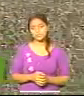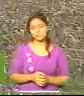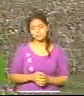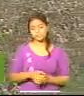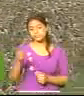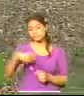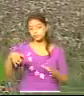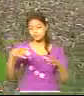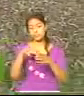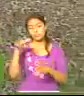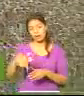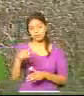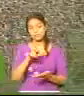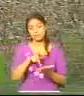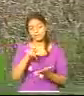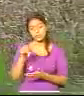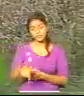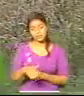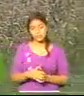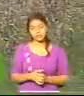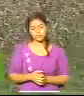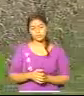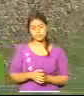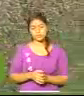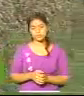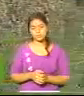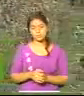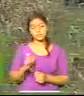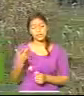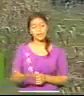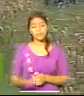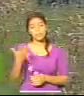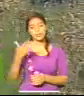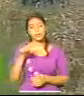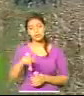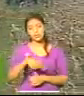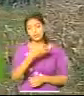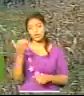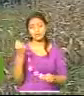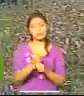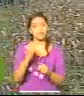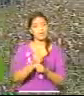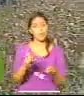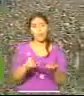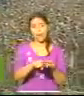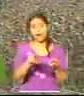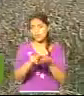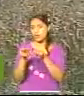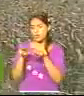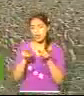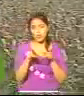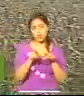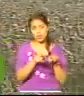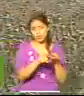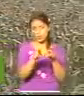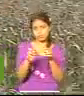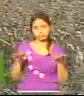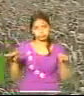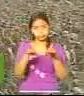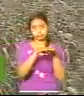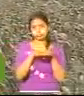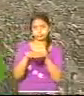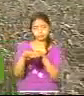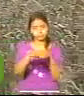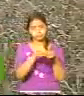nuestro, el colectivo que está aquí presente, pues, son de cereales. Y lo importante es que aquí ustedes son trabajadores iguales a todos, ¿cierto? Sí, somos iguales.